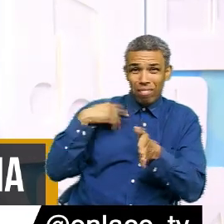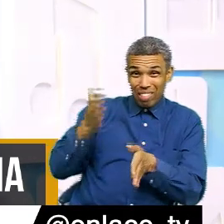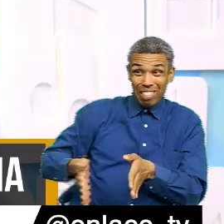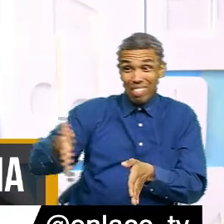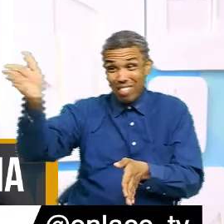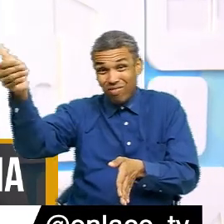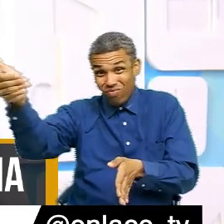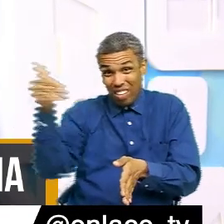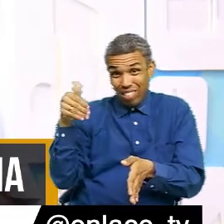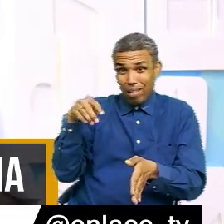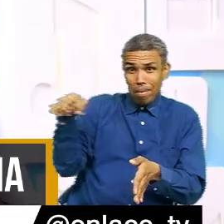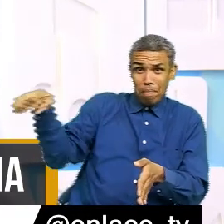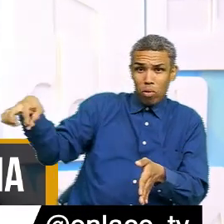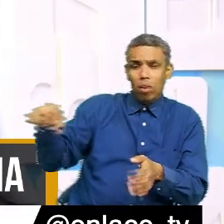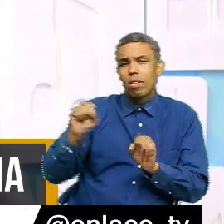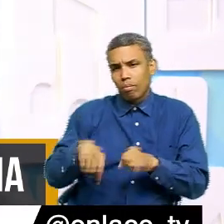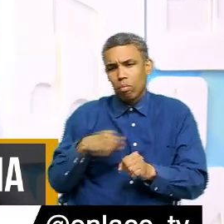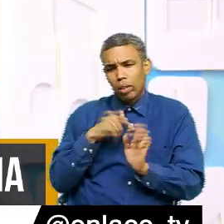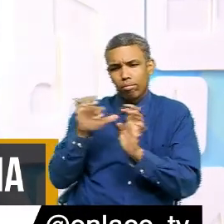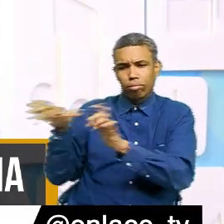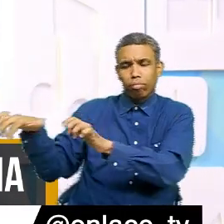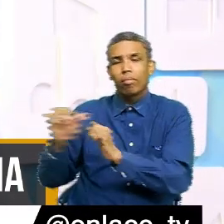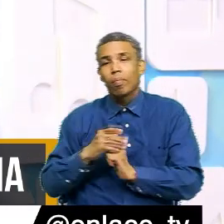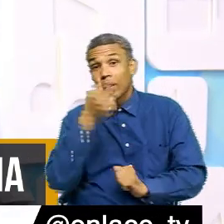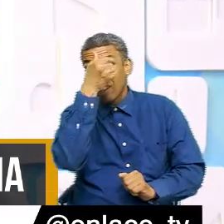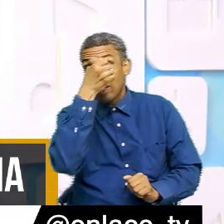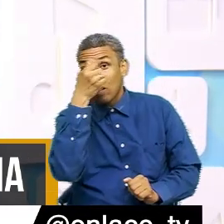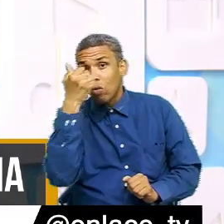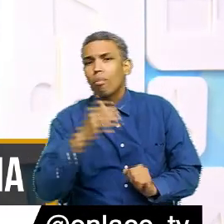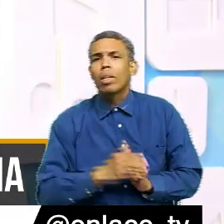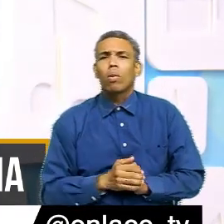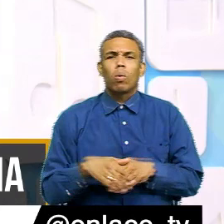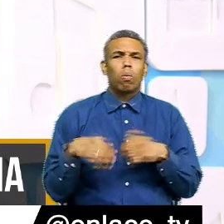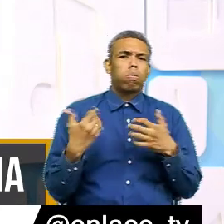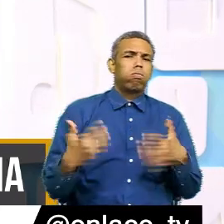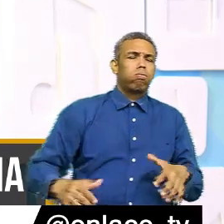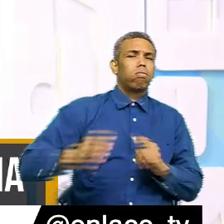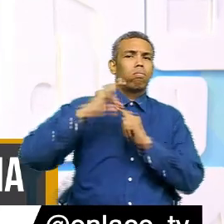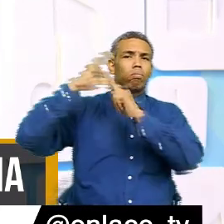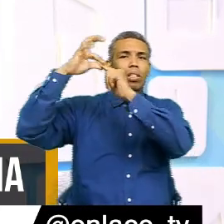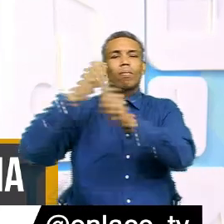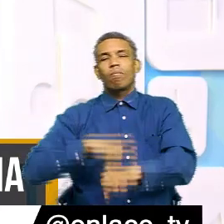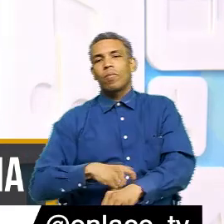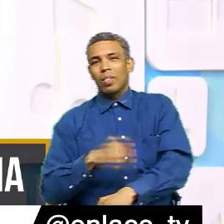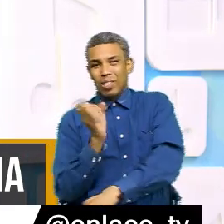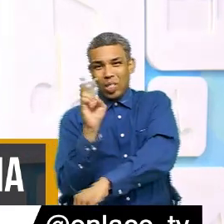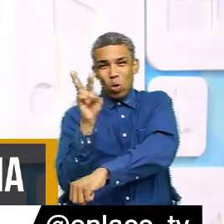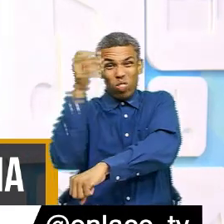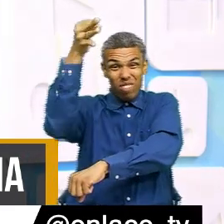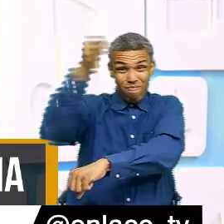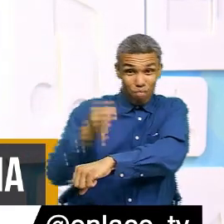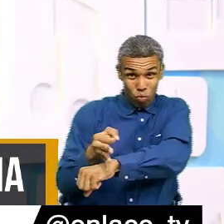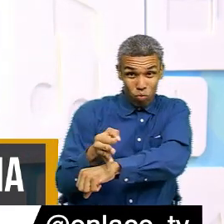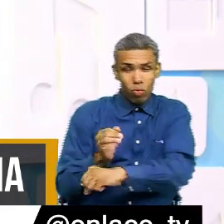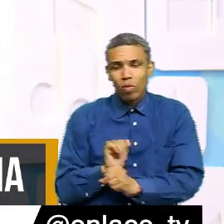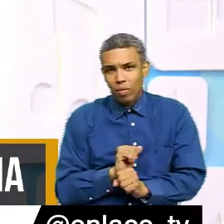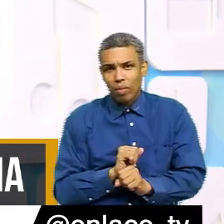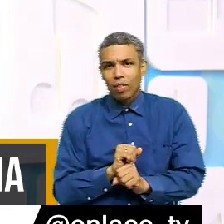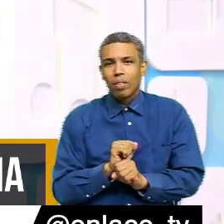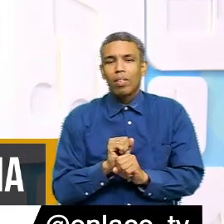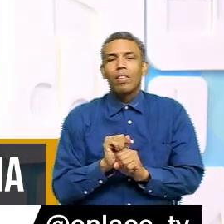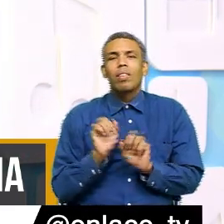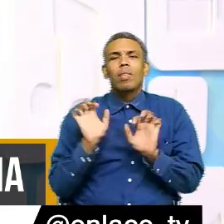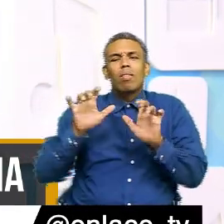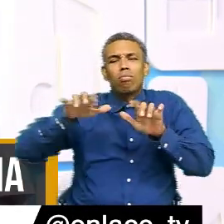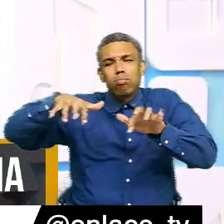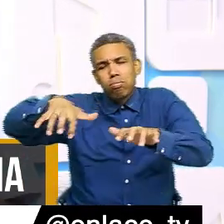Y el domingo, escúchenlo bien, el gran jubileo de las familias. Los invito a todos a las 12 del mediodía en la Catedral La Inmaculada con el señor